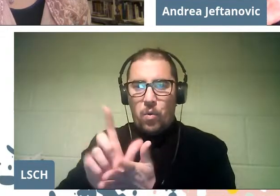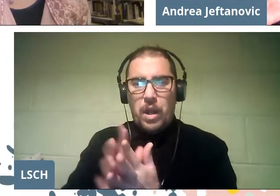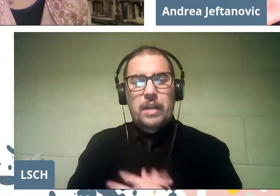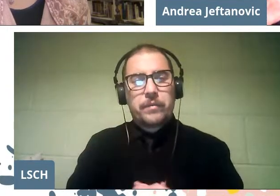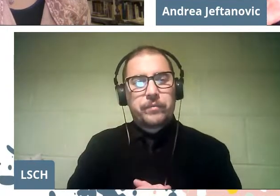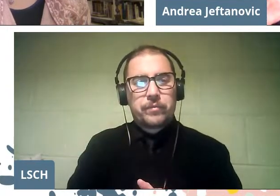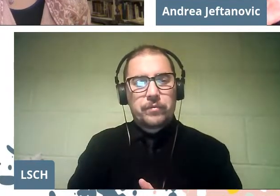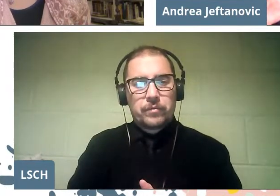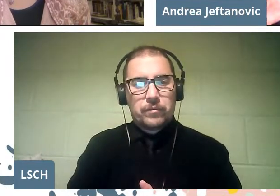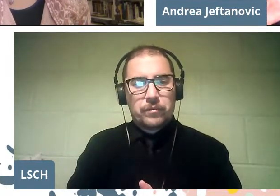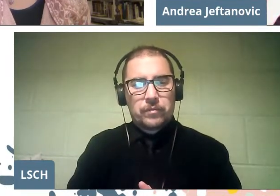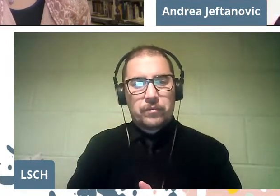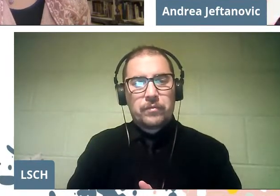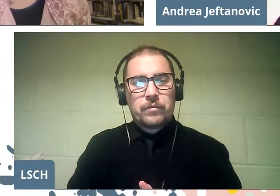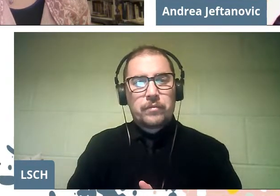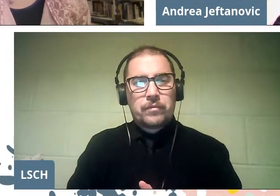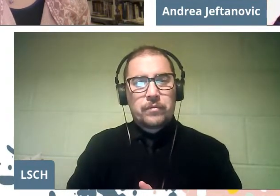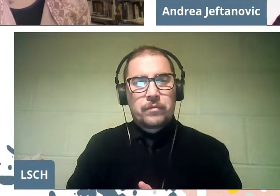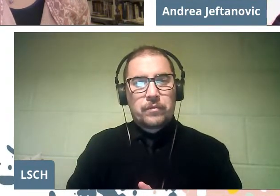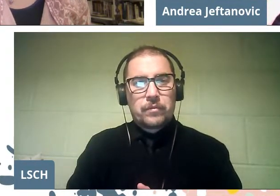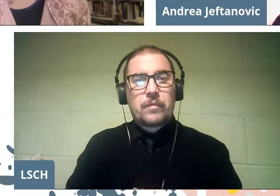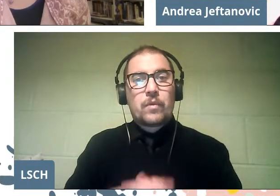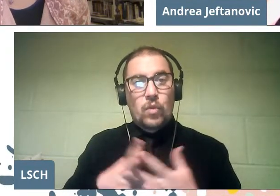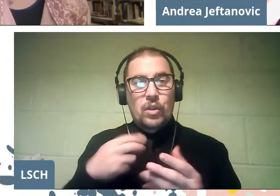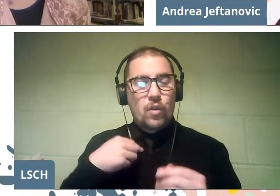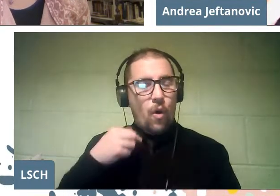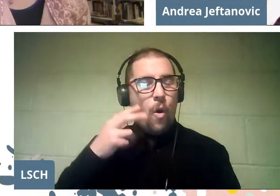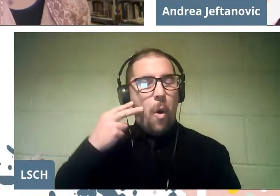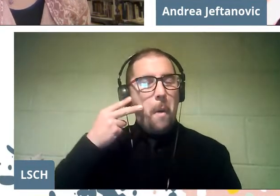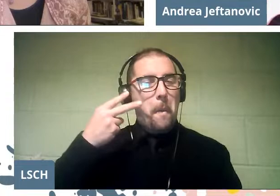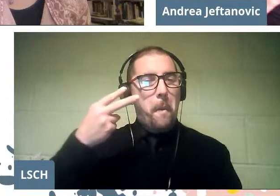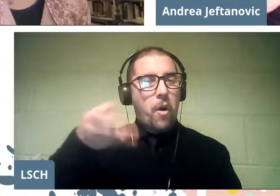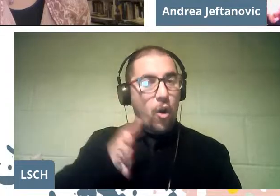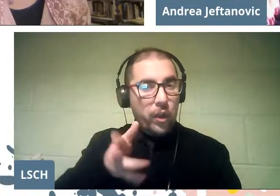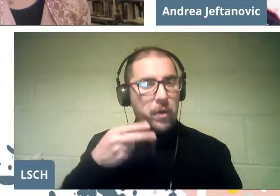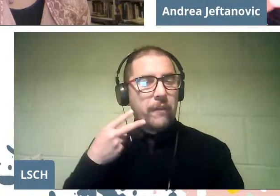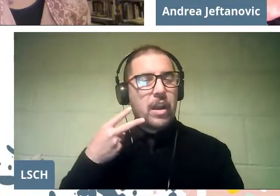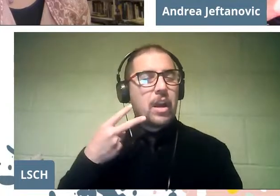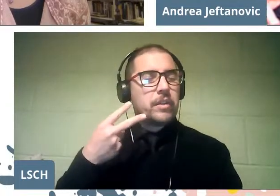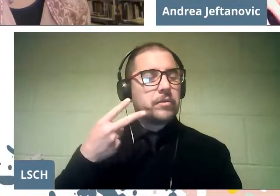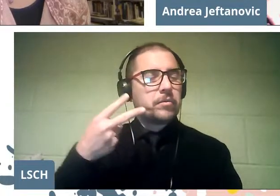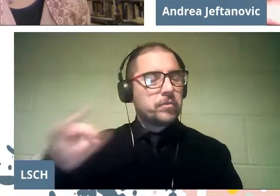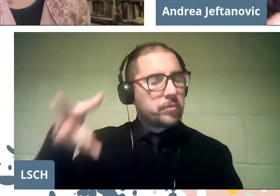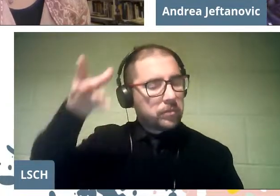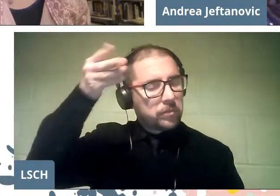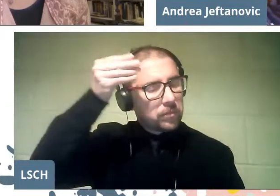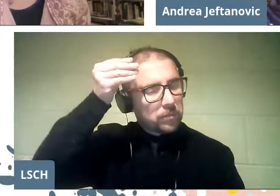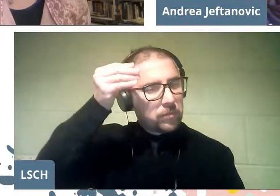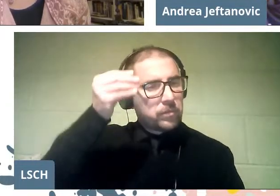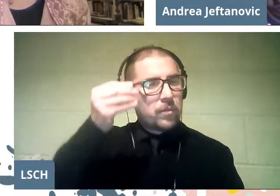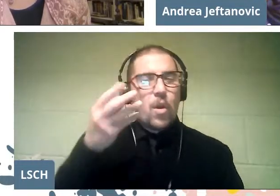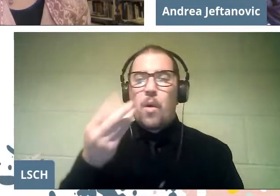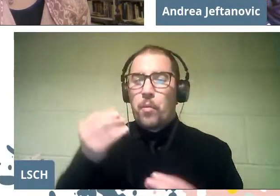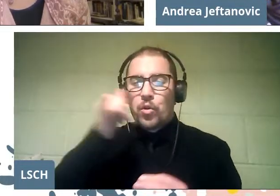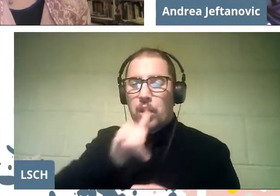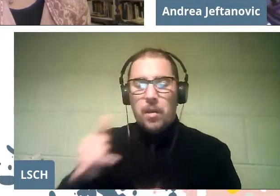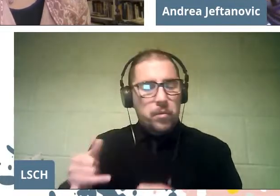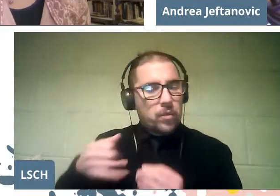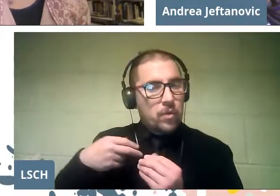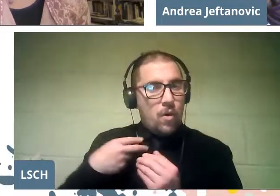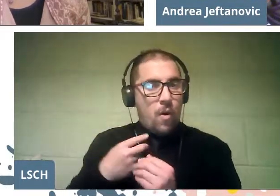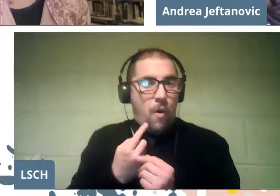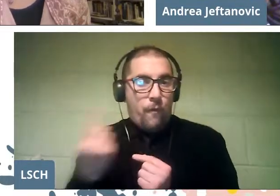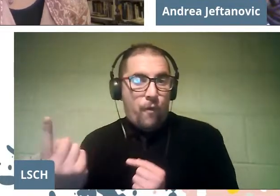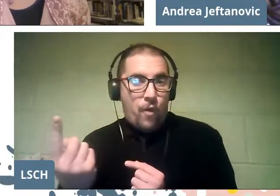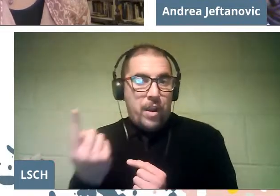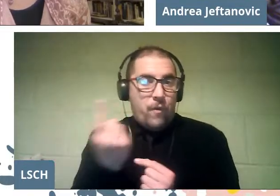la hebra de ese lugar, de modo que me quedo viajando sobre ese destino, alrededor de ese destino, muchísimo tiempo. Y yo me